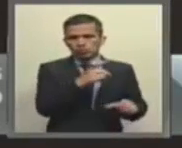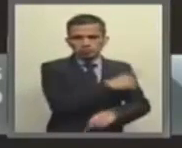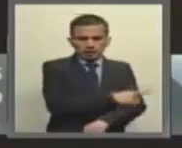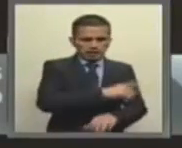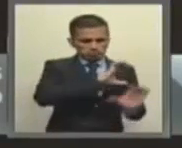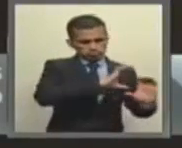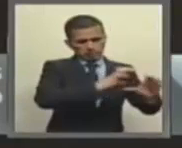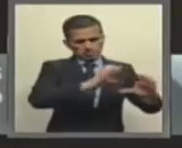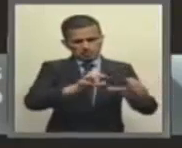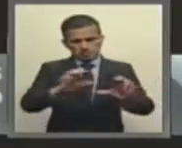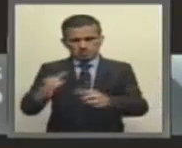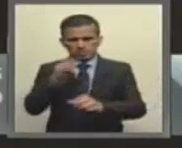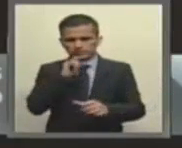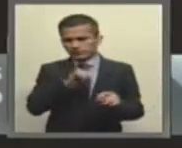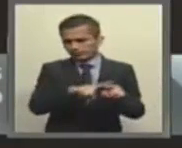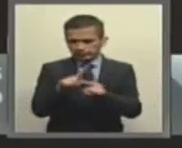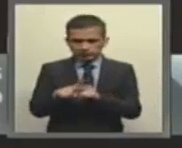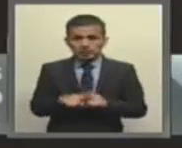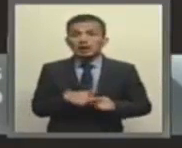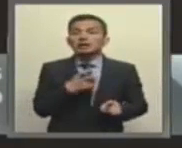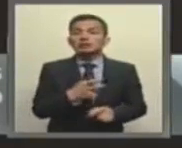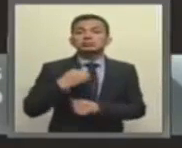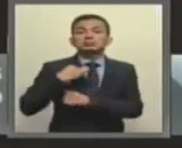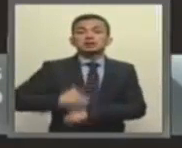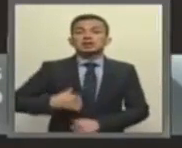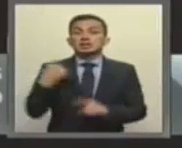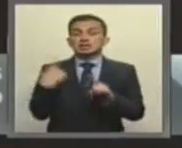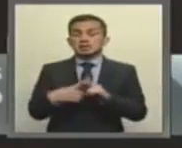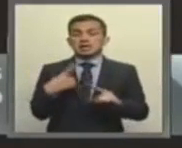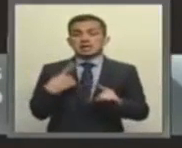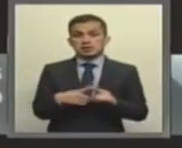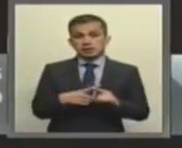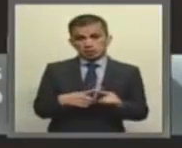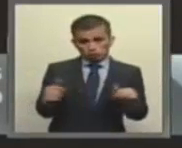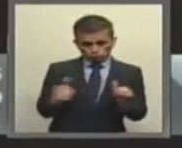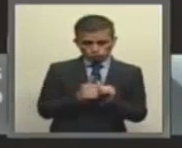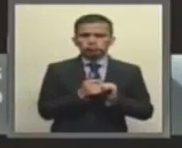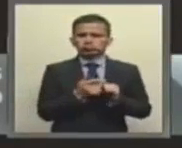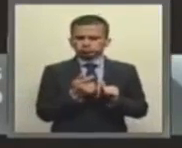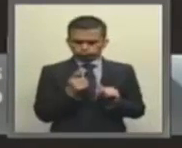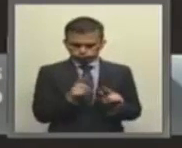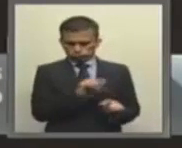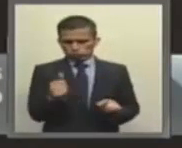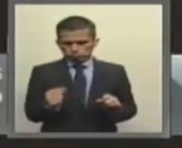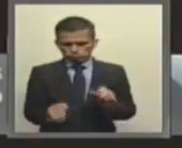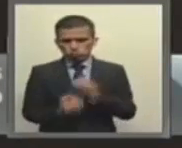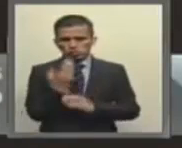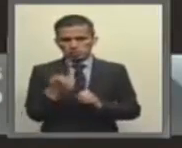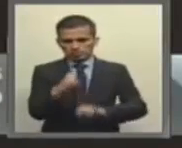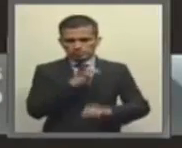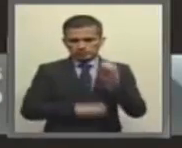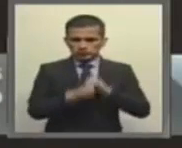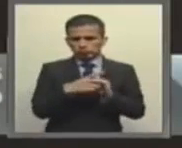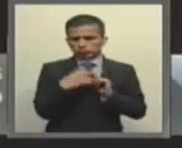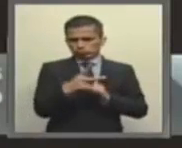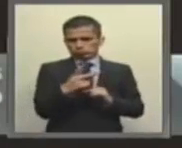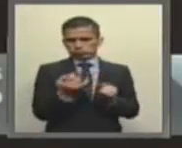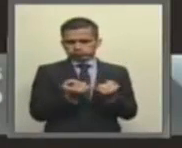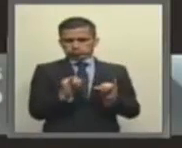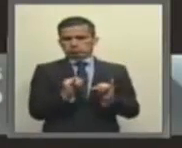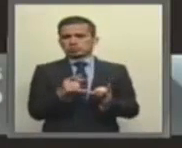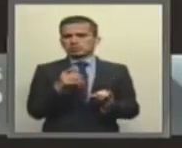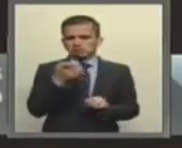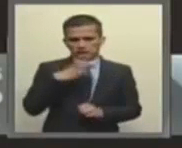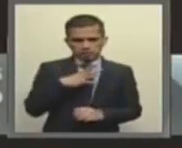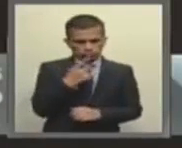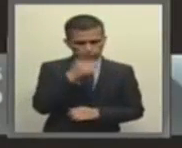órganos desconcentrados, estarán a cargo del organismo descentralizado con personalidad jurídica y patrimonio propios, denominado Instituto